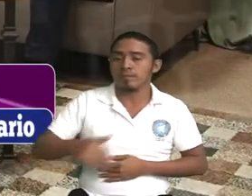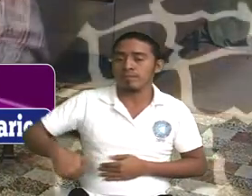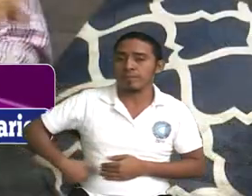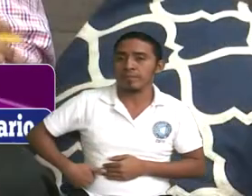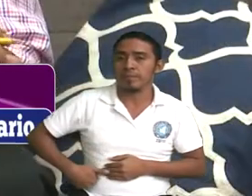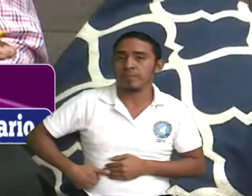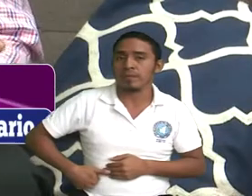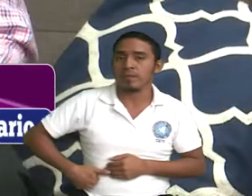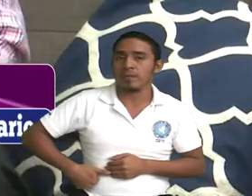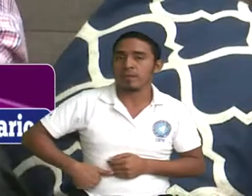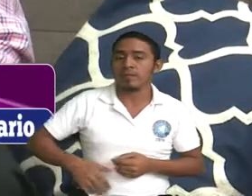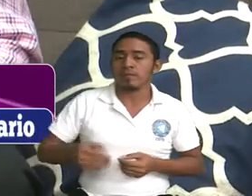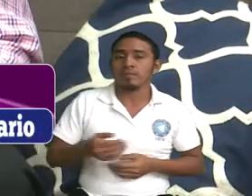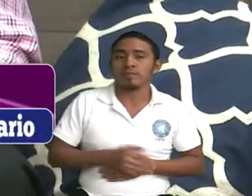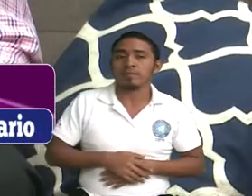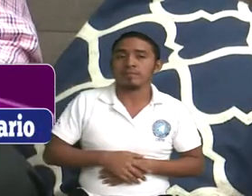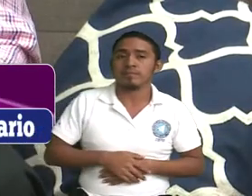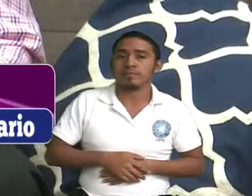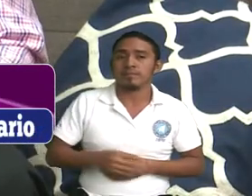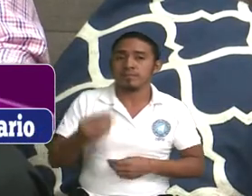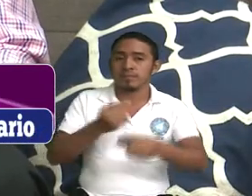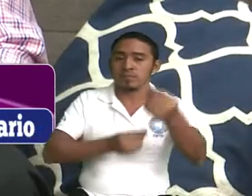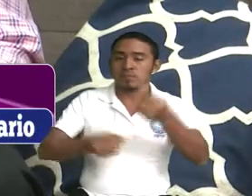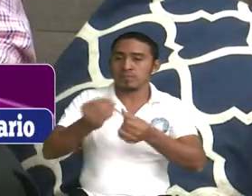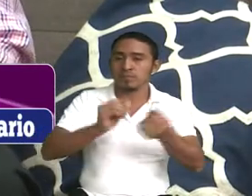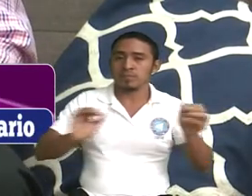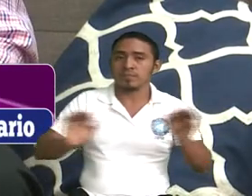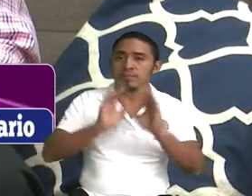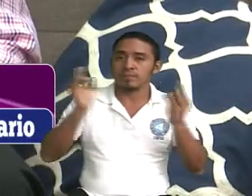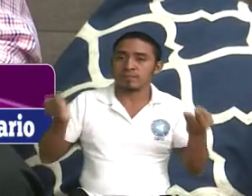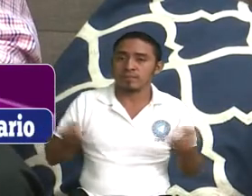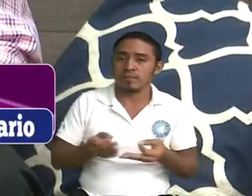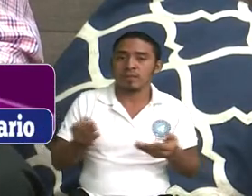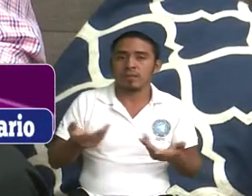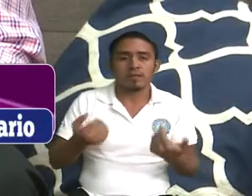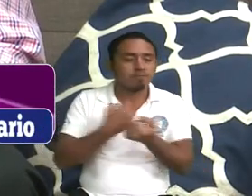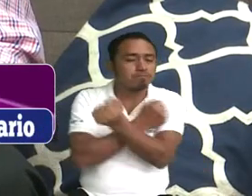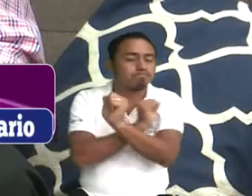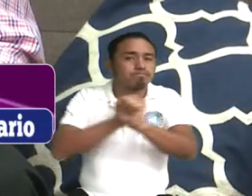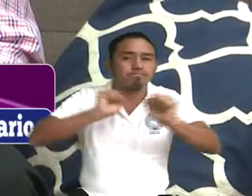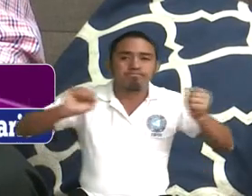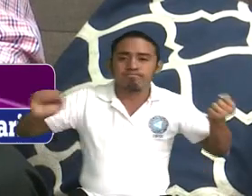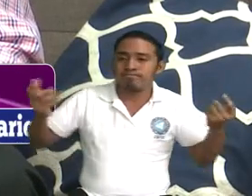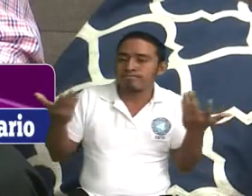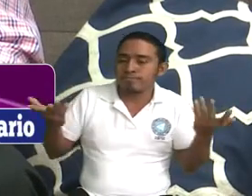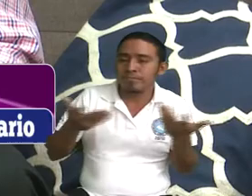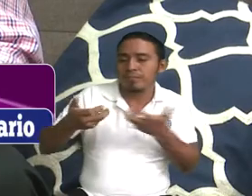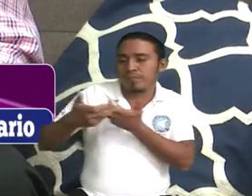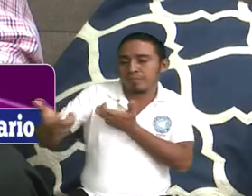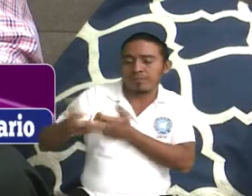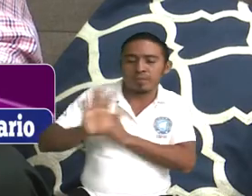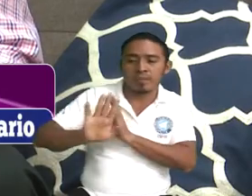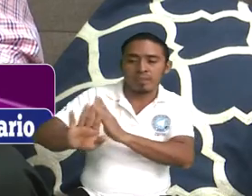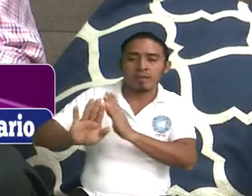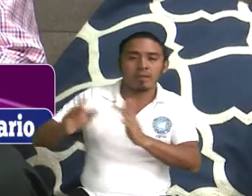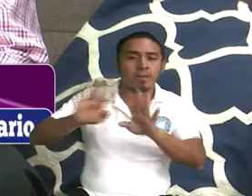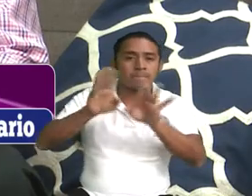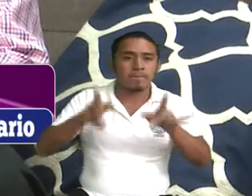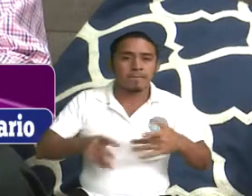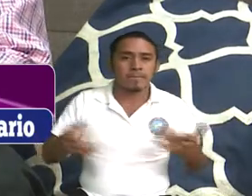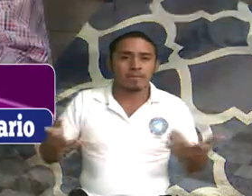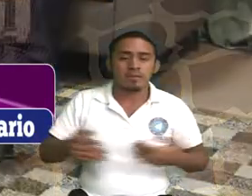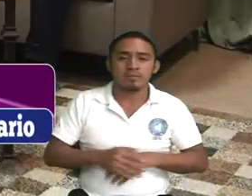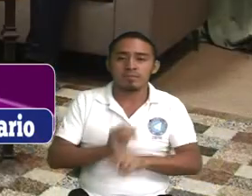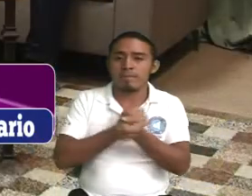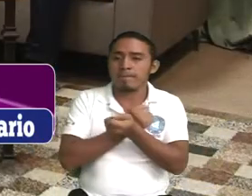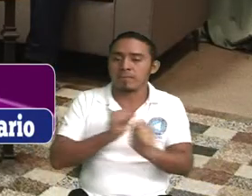quisiera retomar el nombre de la economía familiar, imposible hablar de las mujeres, imposible obviar a las mujeres, imposible hablar de las